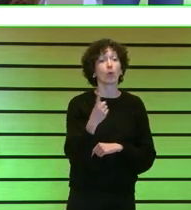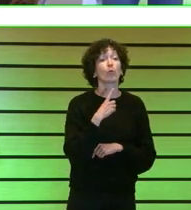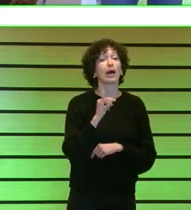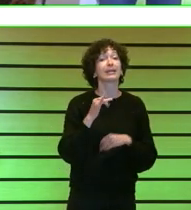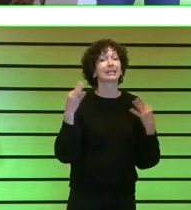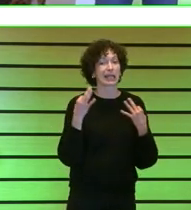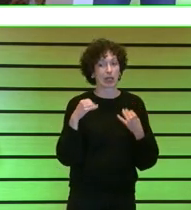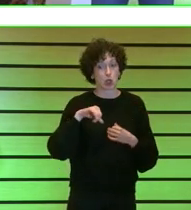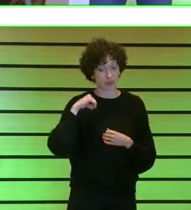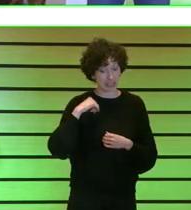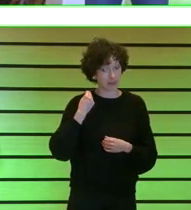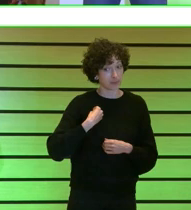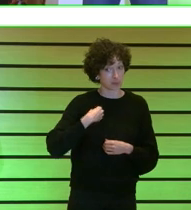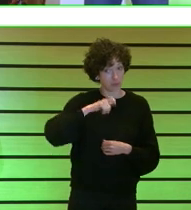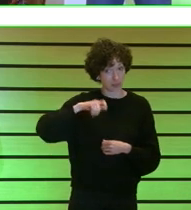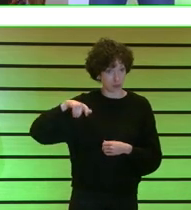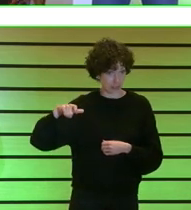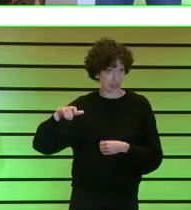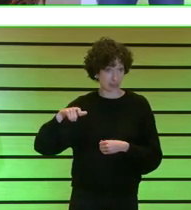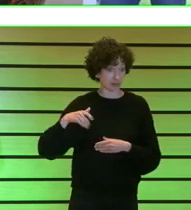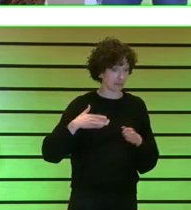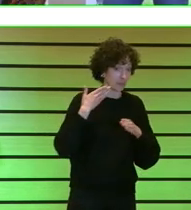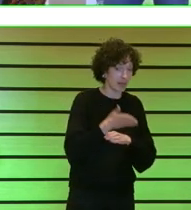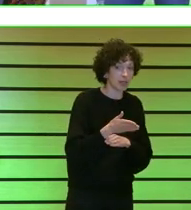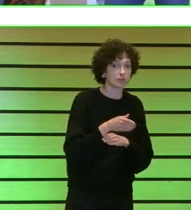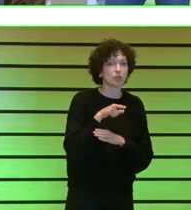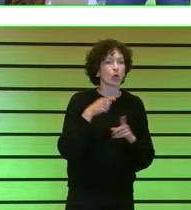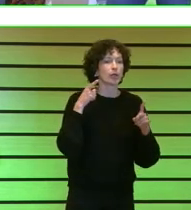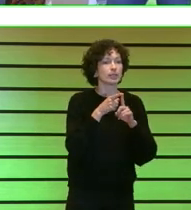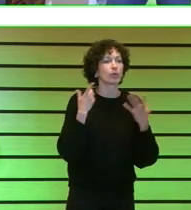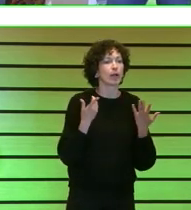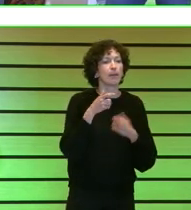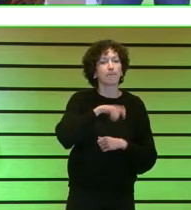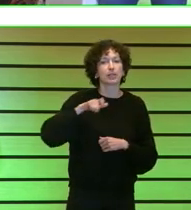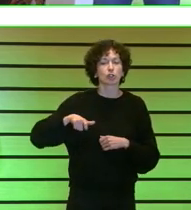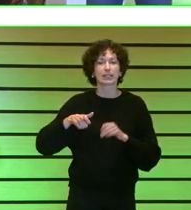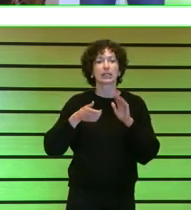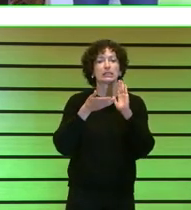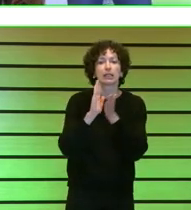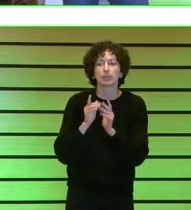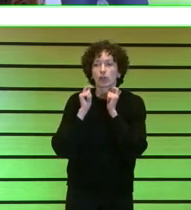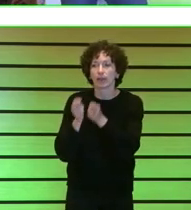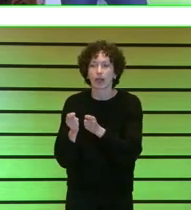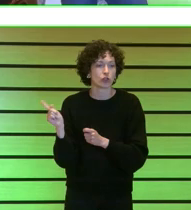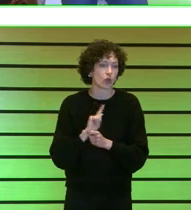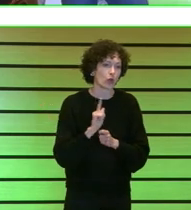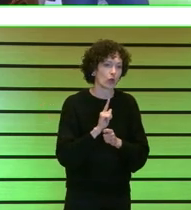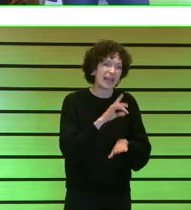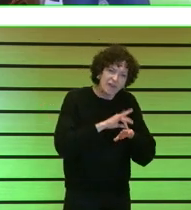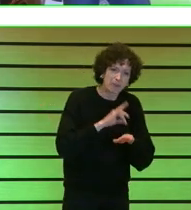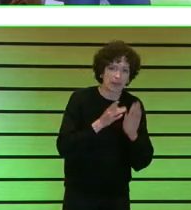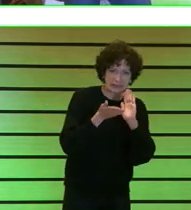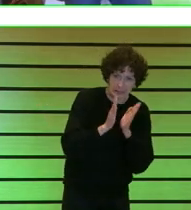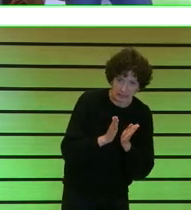hospitales donde ingresan los pacientes están diseñados no para tratar a personas sino para tratar enfermedades Y eso se ve en